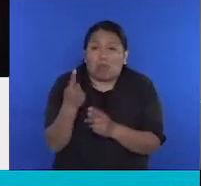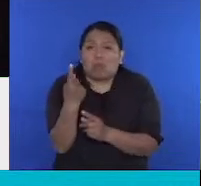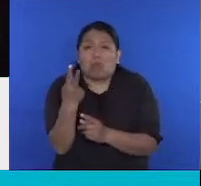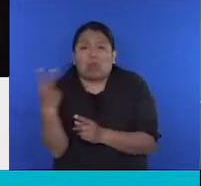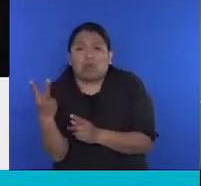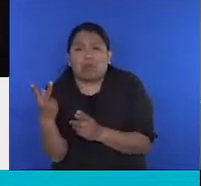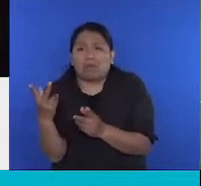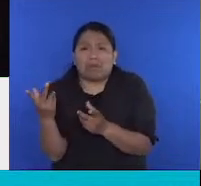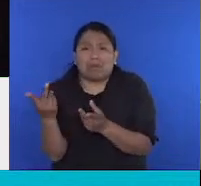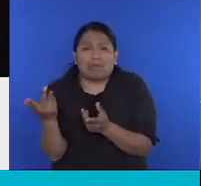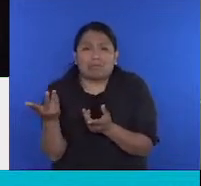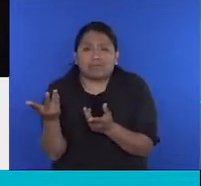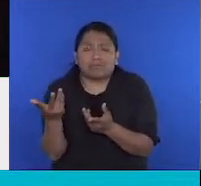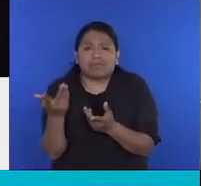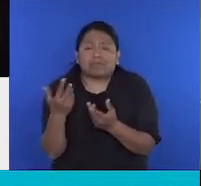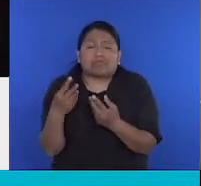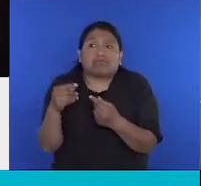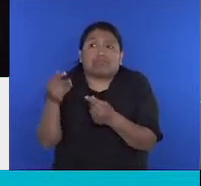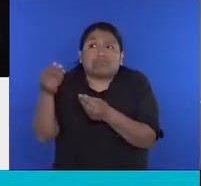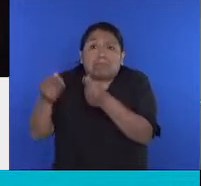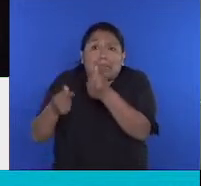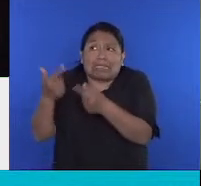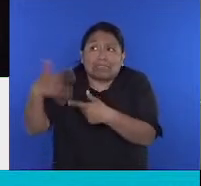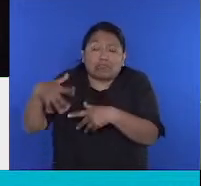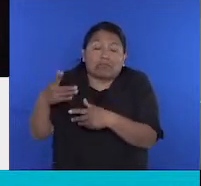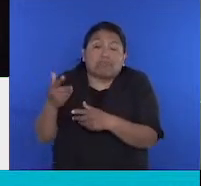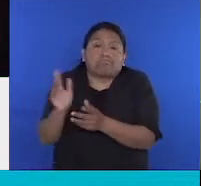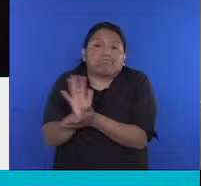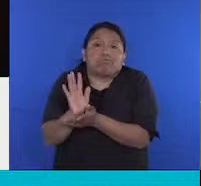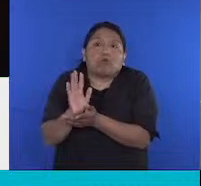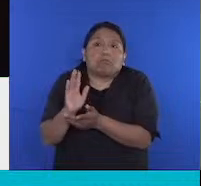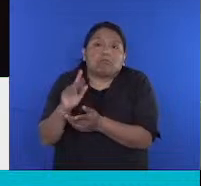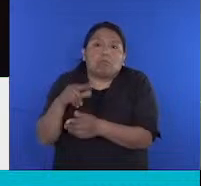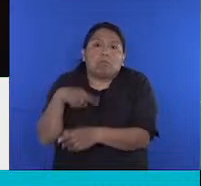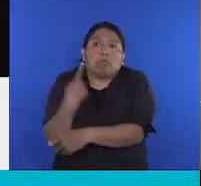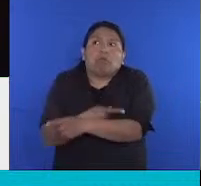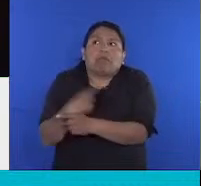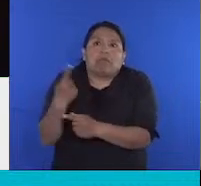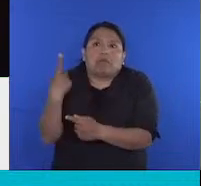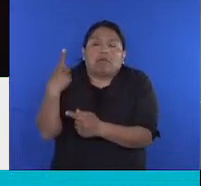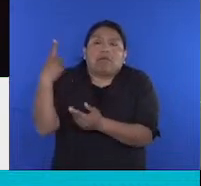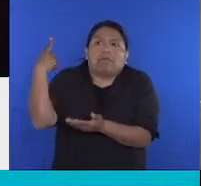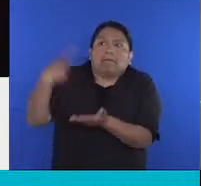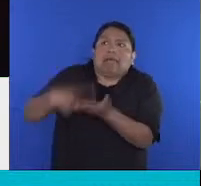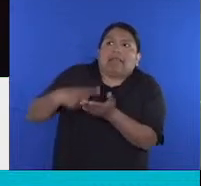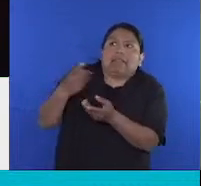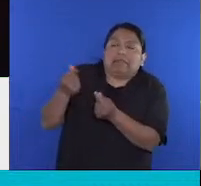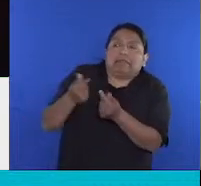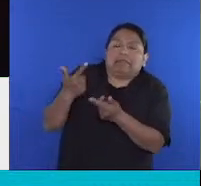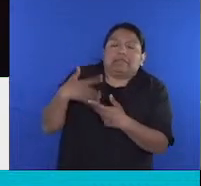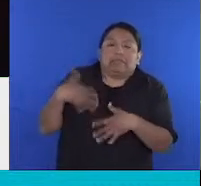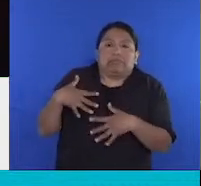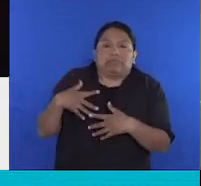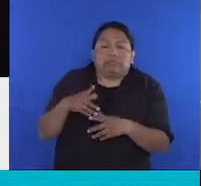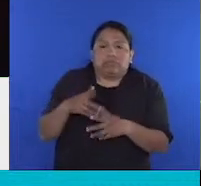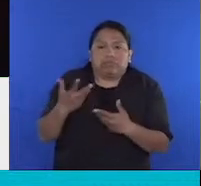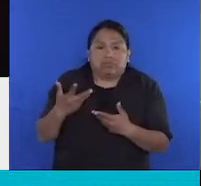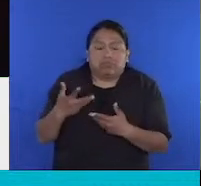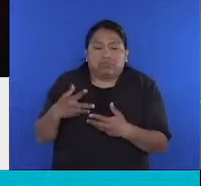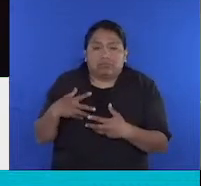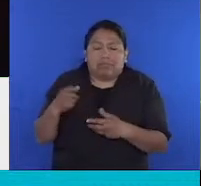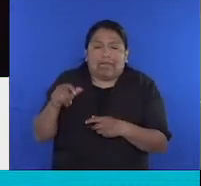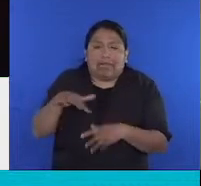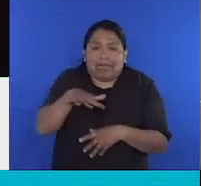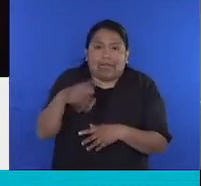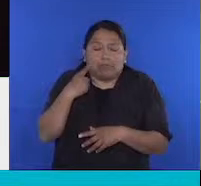precios semimonopólicos y que ello implicaba una enorme carga para el erario municipal. Todos estos